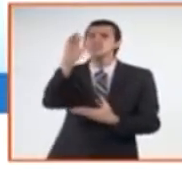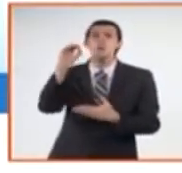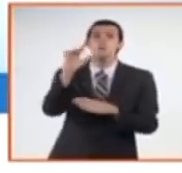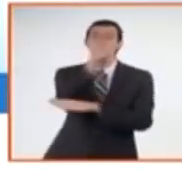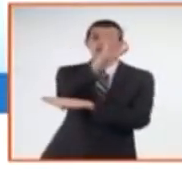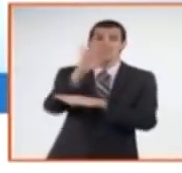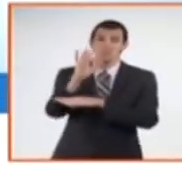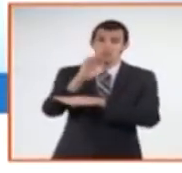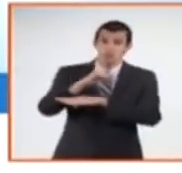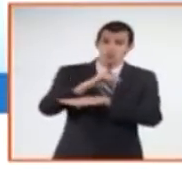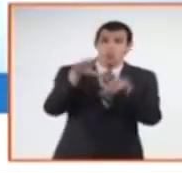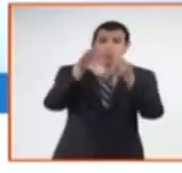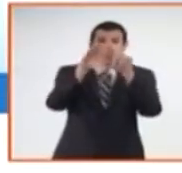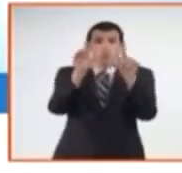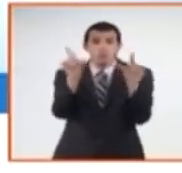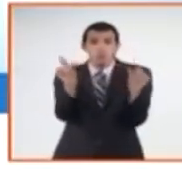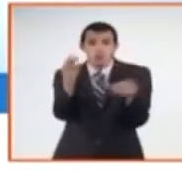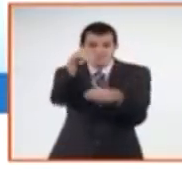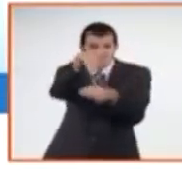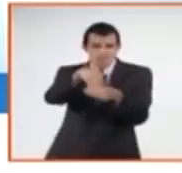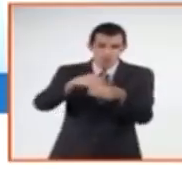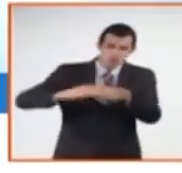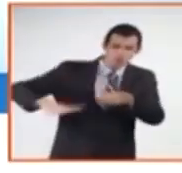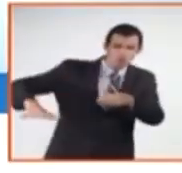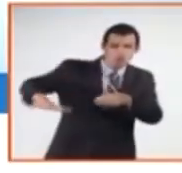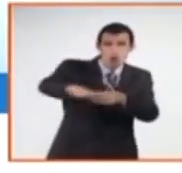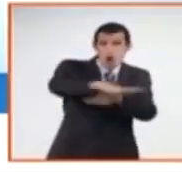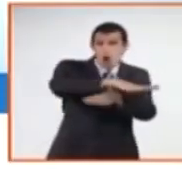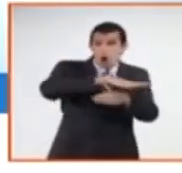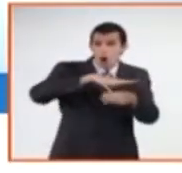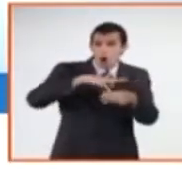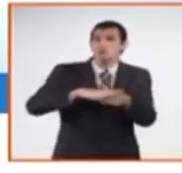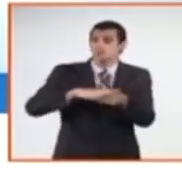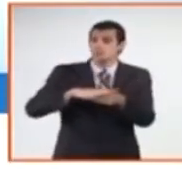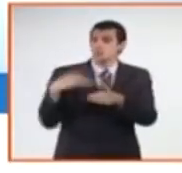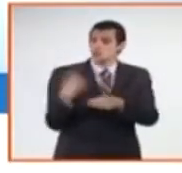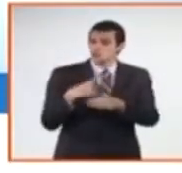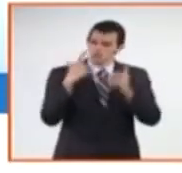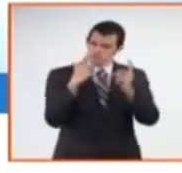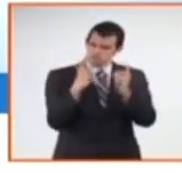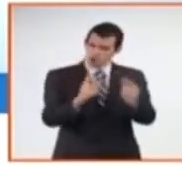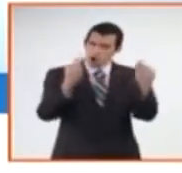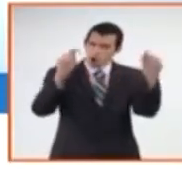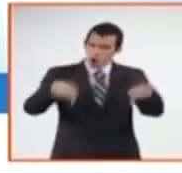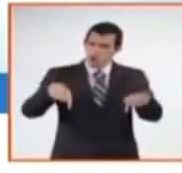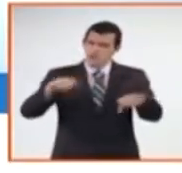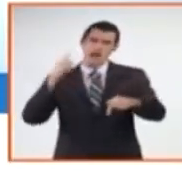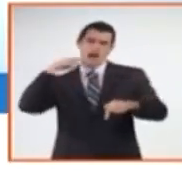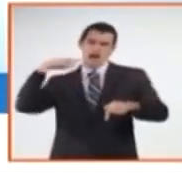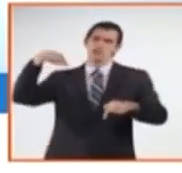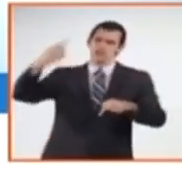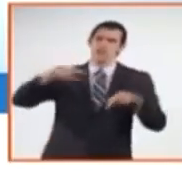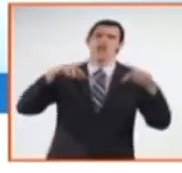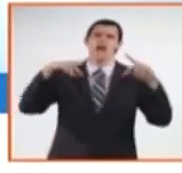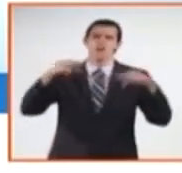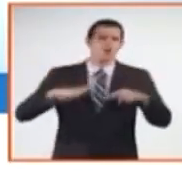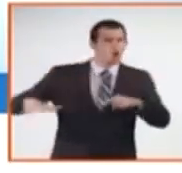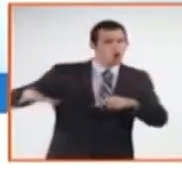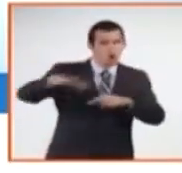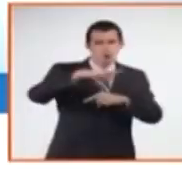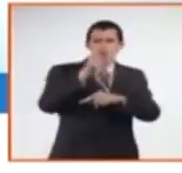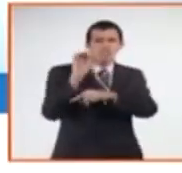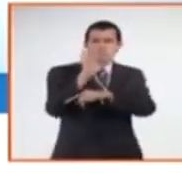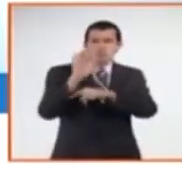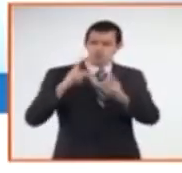2 por encima de dos años como tener una cobertura importante y ese es un primer elemento ahora nosotros no es